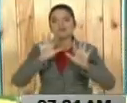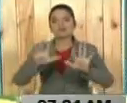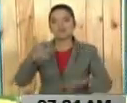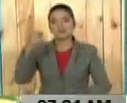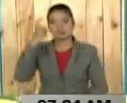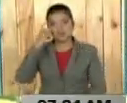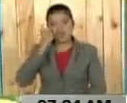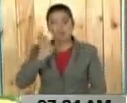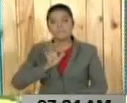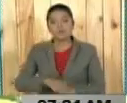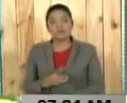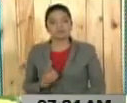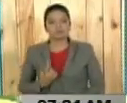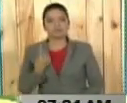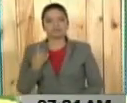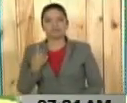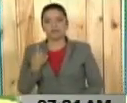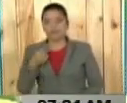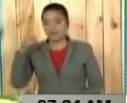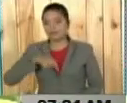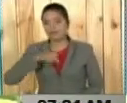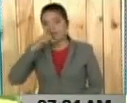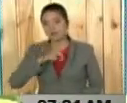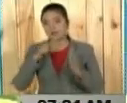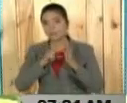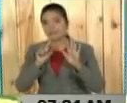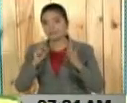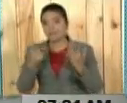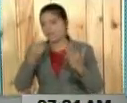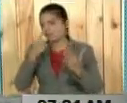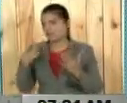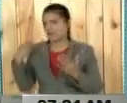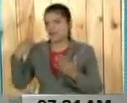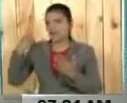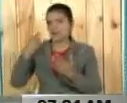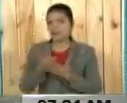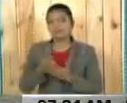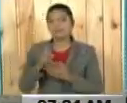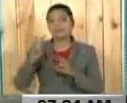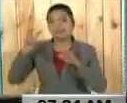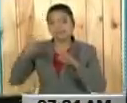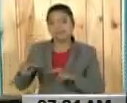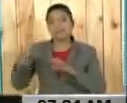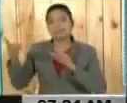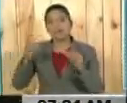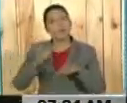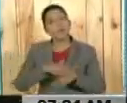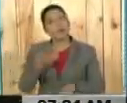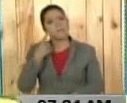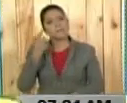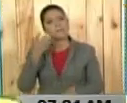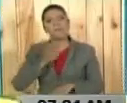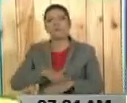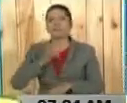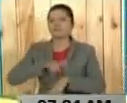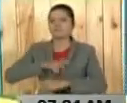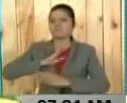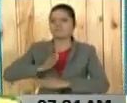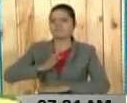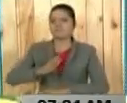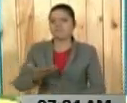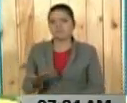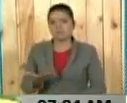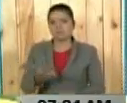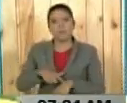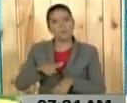cuenta que por primera vez en todo el año 2016 y en mucho tiempo se sientan a dialogar. ¿Qué esperar? ¿Por qué un ultimátum? ¿Por qué